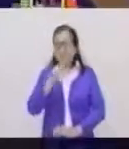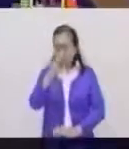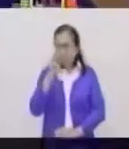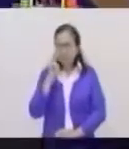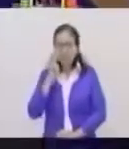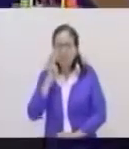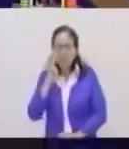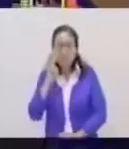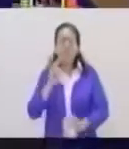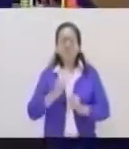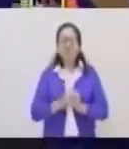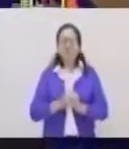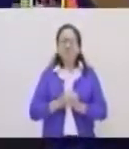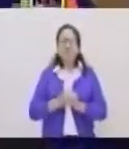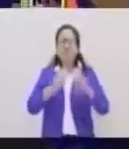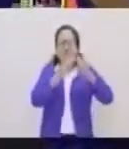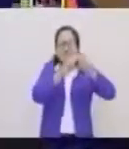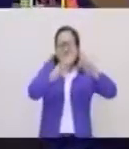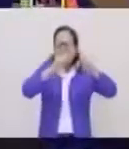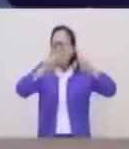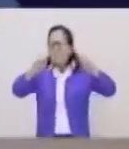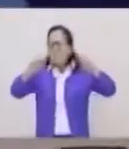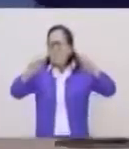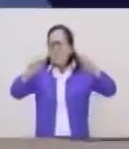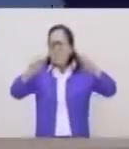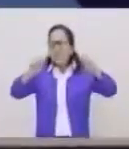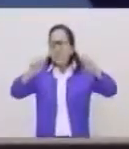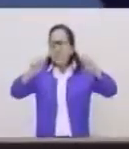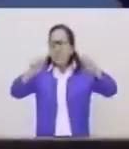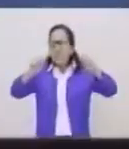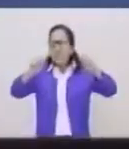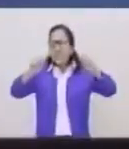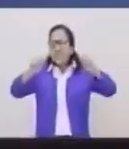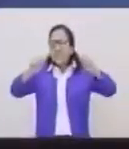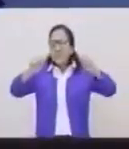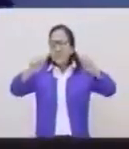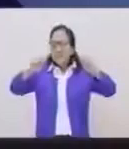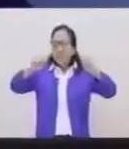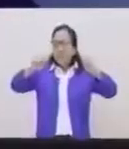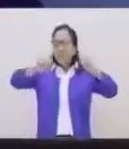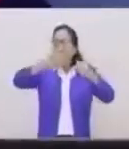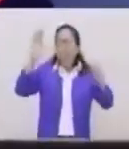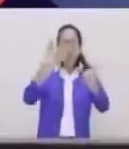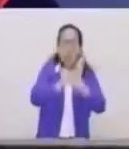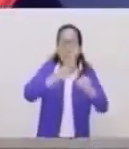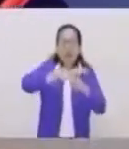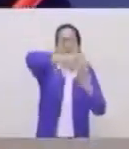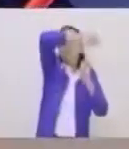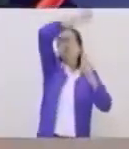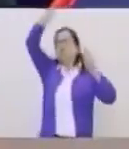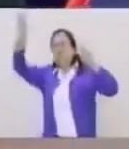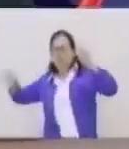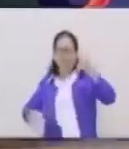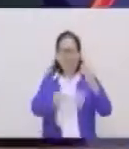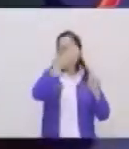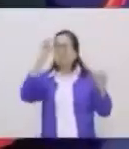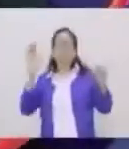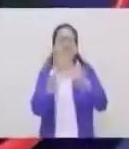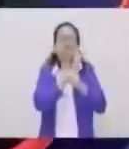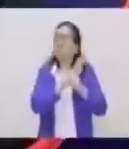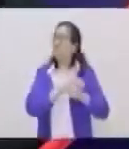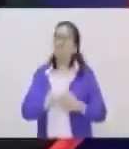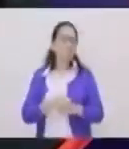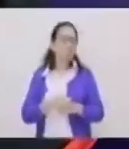Acá está. Si nos damos cuenta, nuestro metro no cubre la cantidad